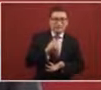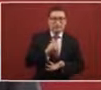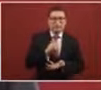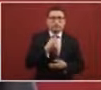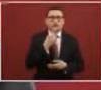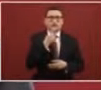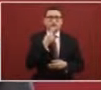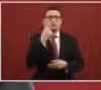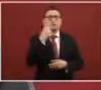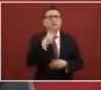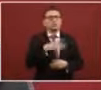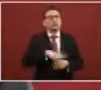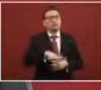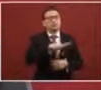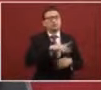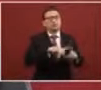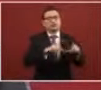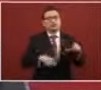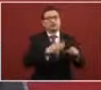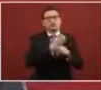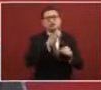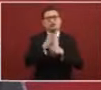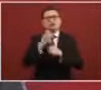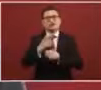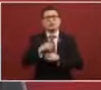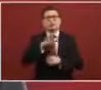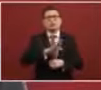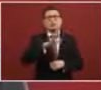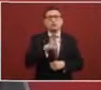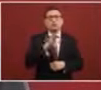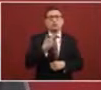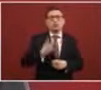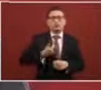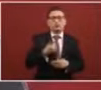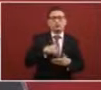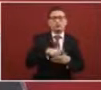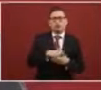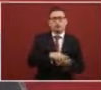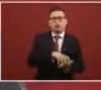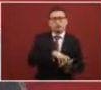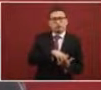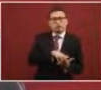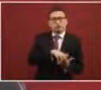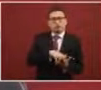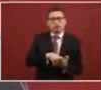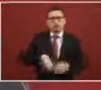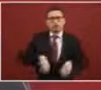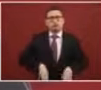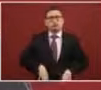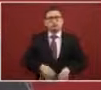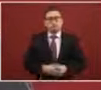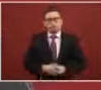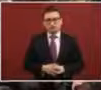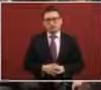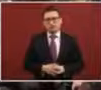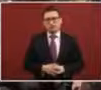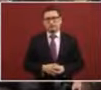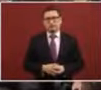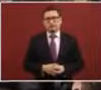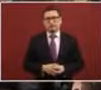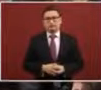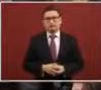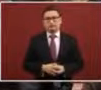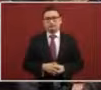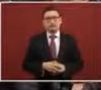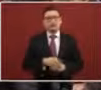los estados como caja chica o caja grande. Lo que